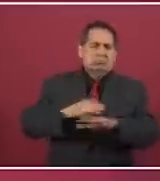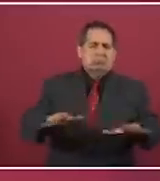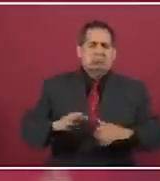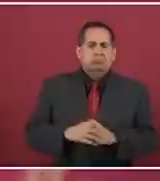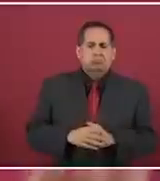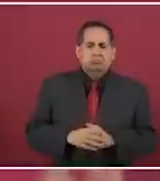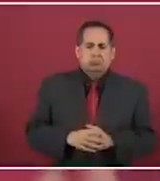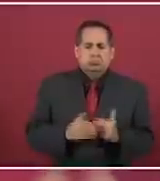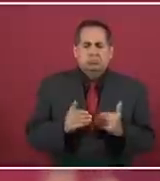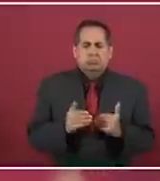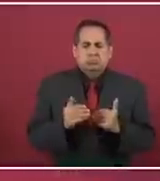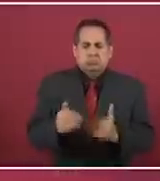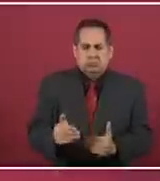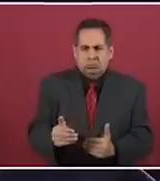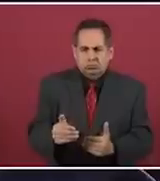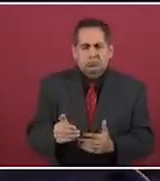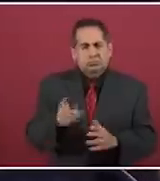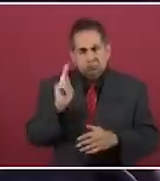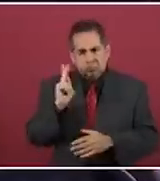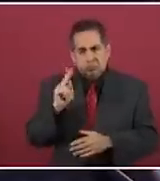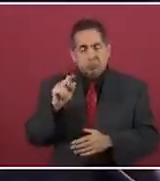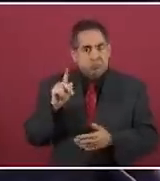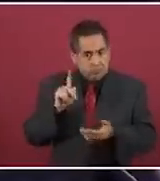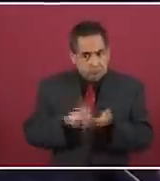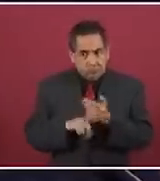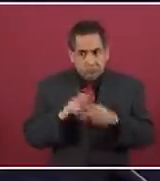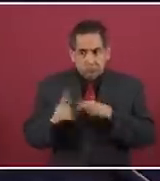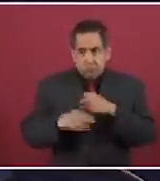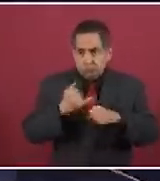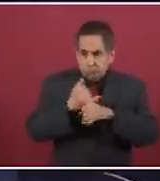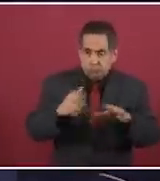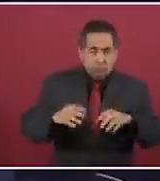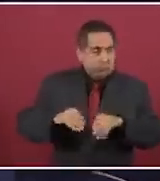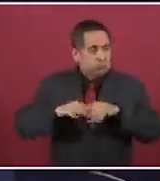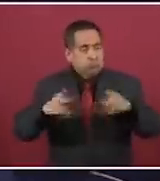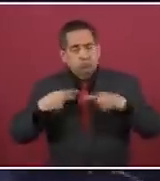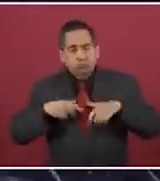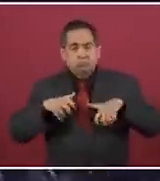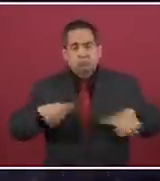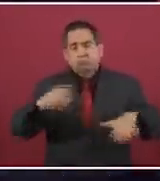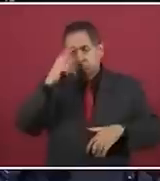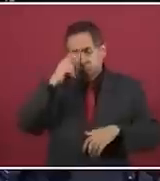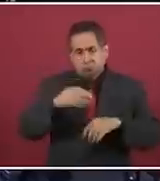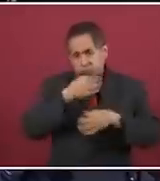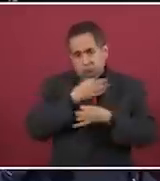Lo retrasamos un poco, pero voy a informarle al pueblo de México.